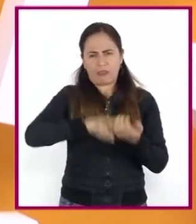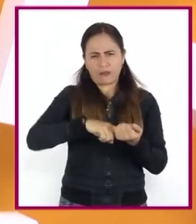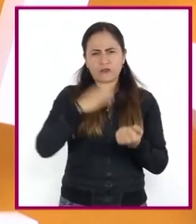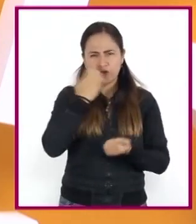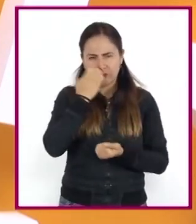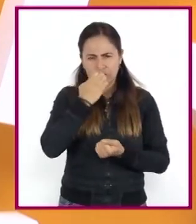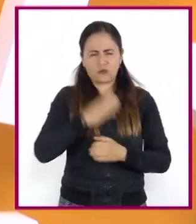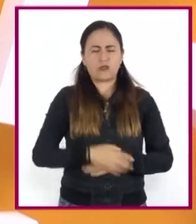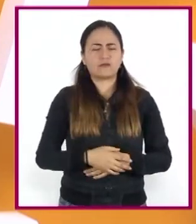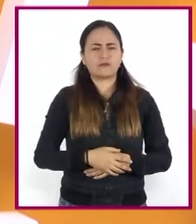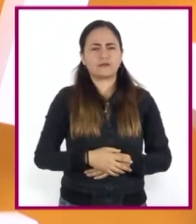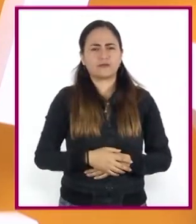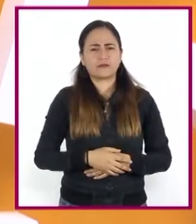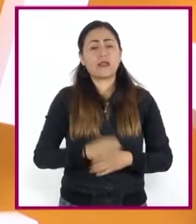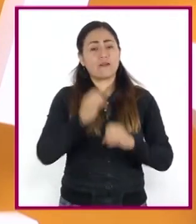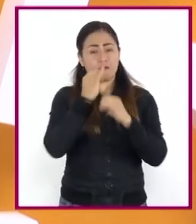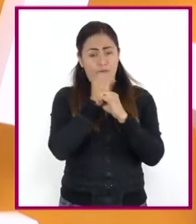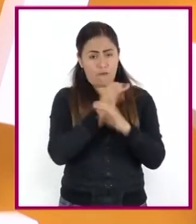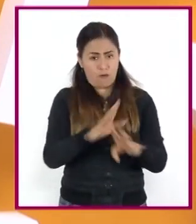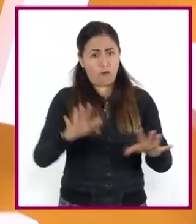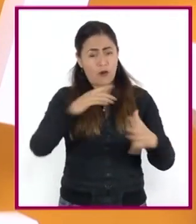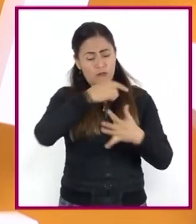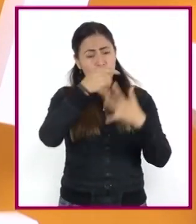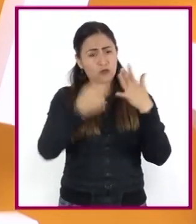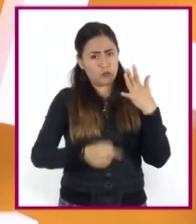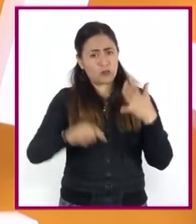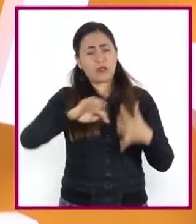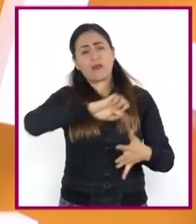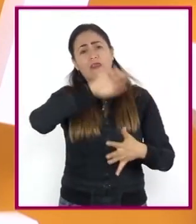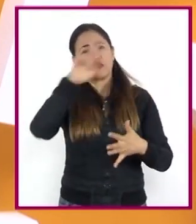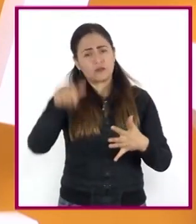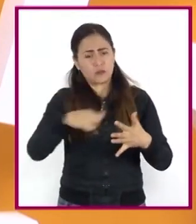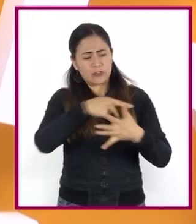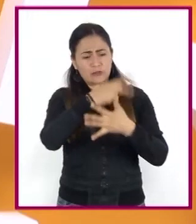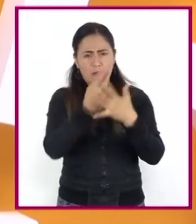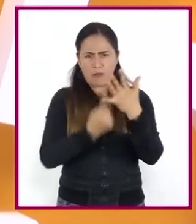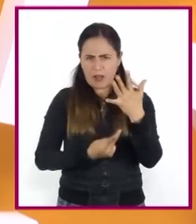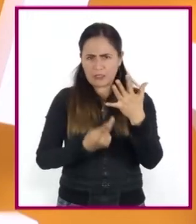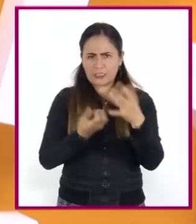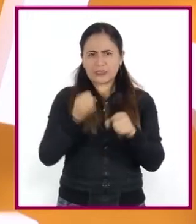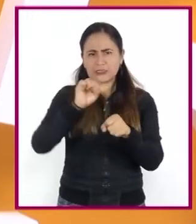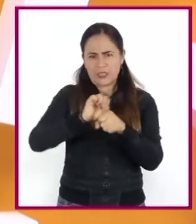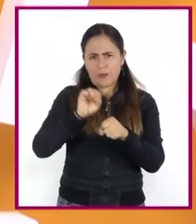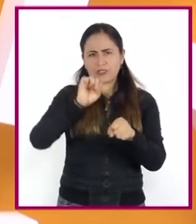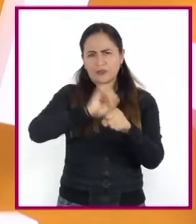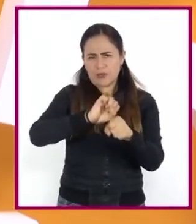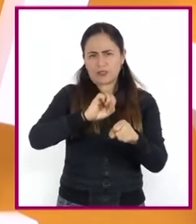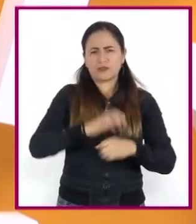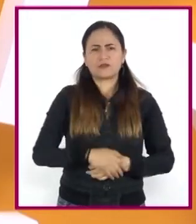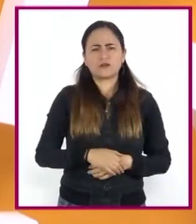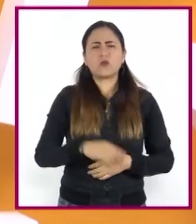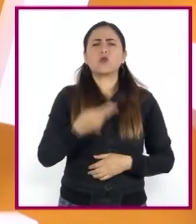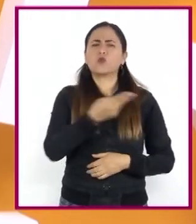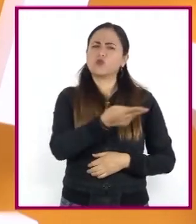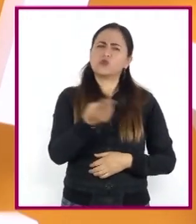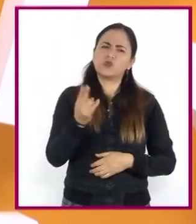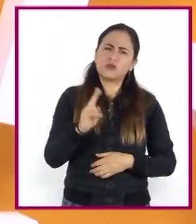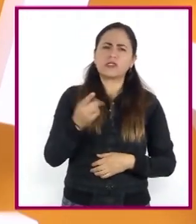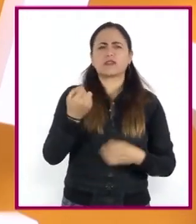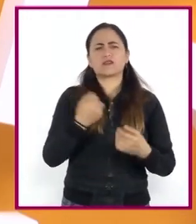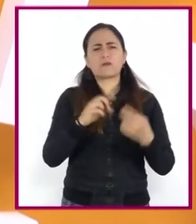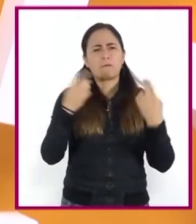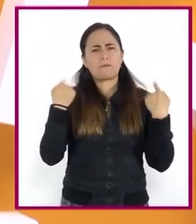dicha información pudieran realizar su plan de trabajo semanal. Si tuvieran que apoyar a las maestras y a